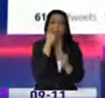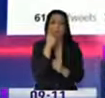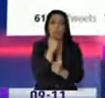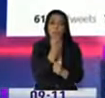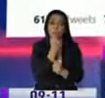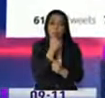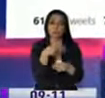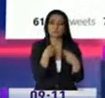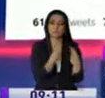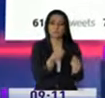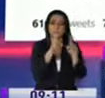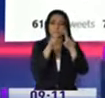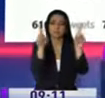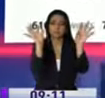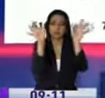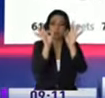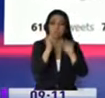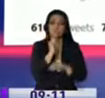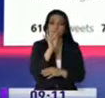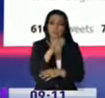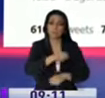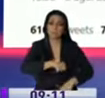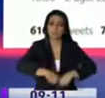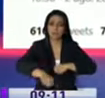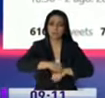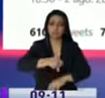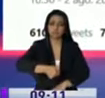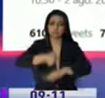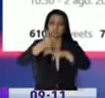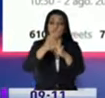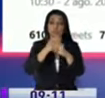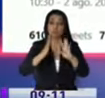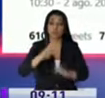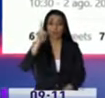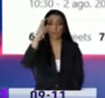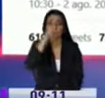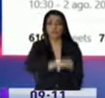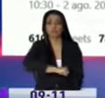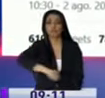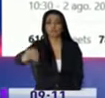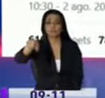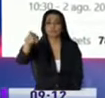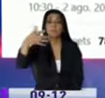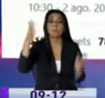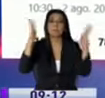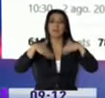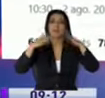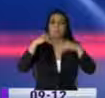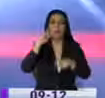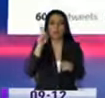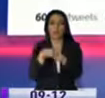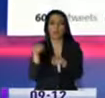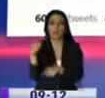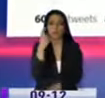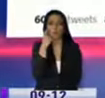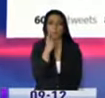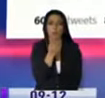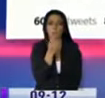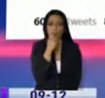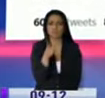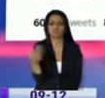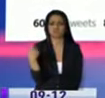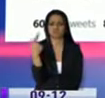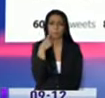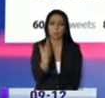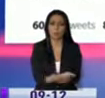Y dice, el 5 de mayo, un actual alto funcionario del gobierno viajó a Panamá a pactar con Bucaram. Hay todas las pruebas al respecto,